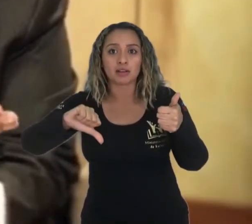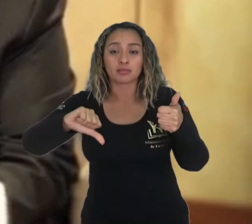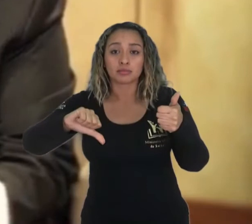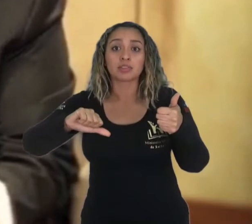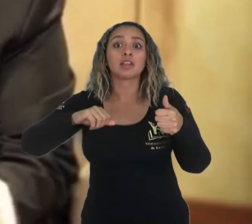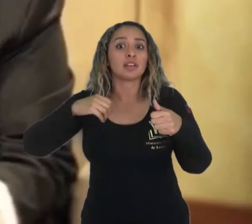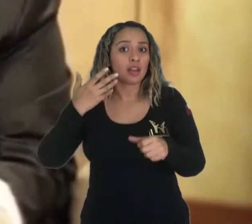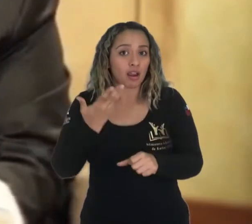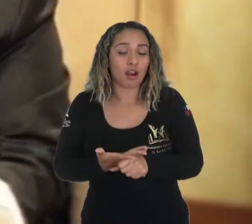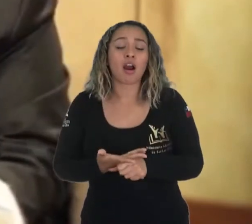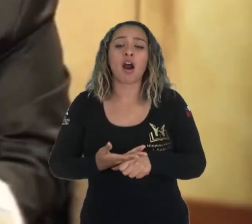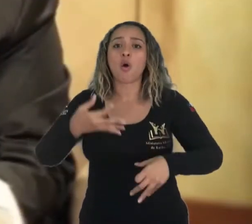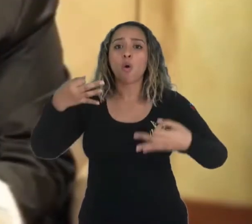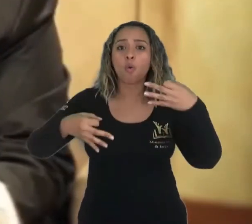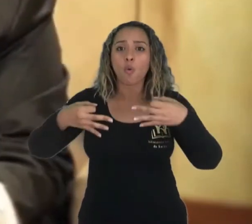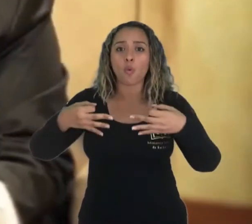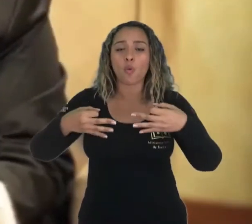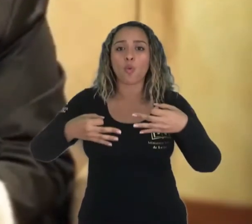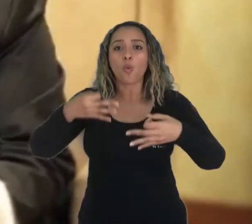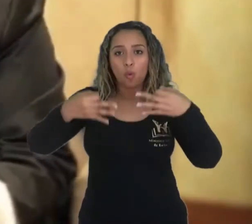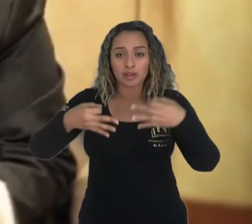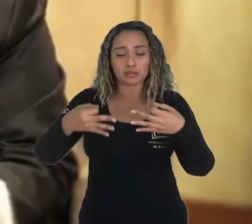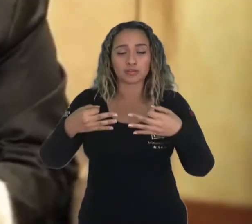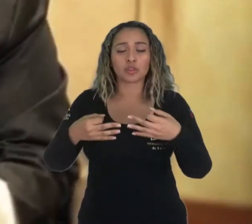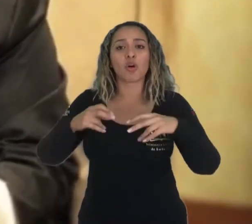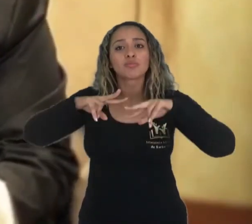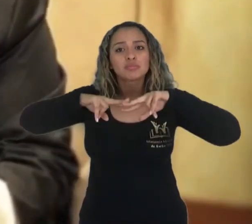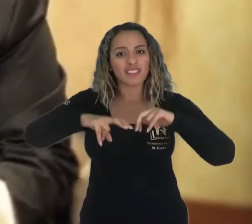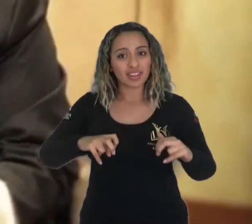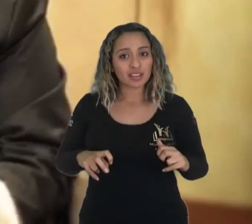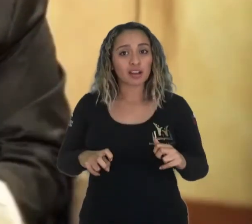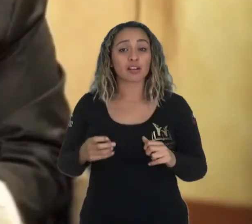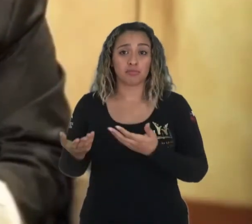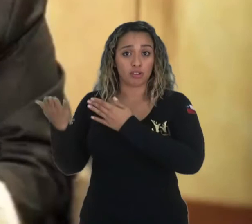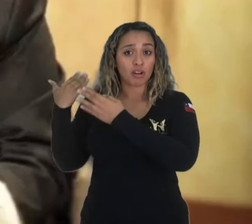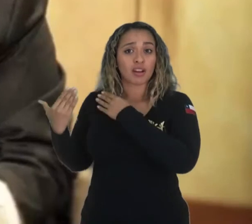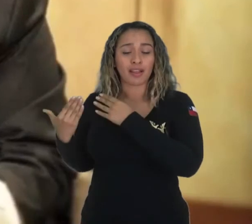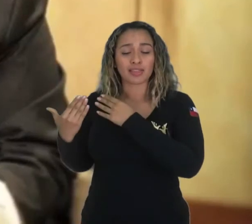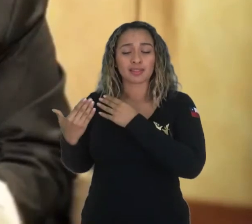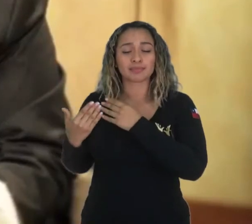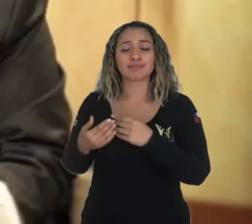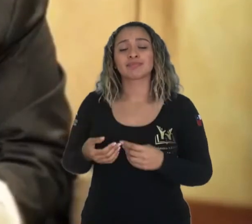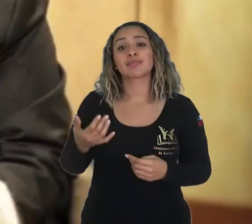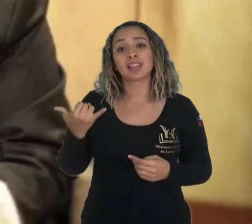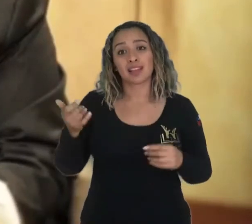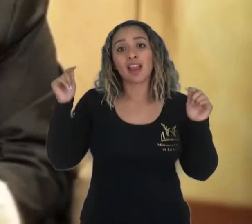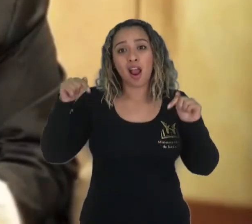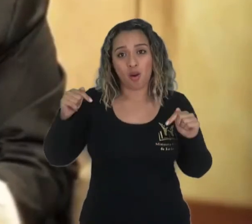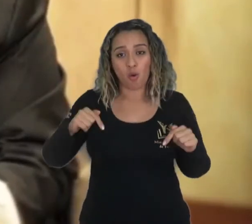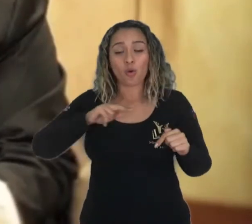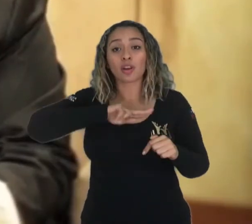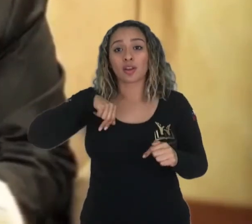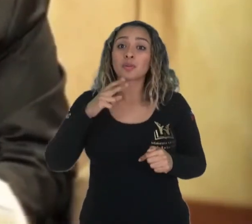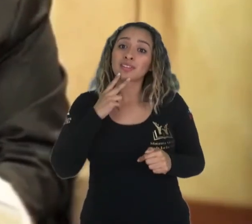tiene que haber habido un juicio de investigación Y ese juicio investigador está siendo realizado en nuestros